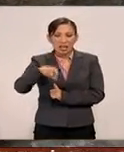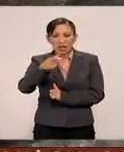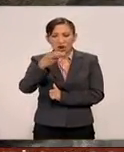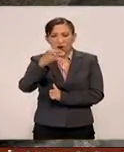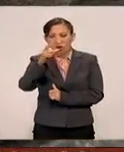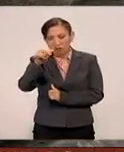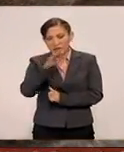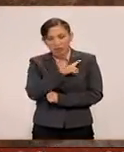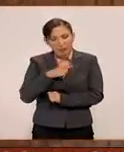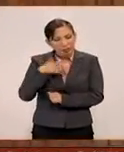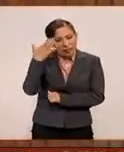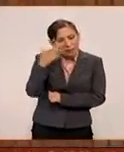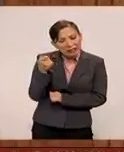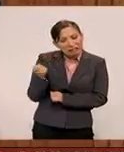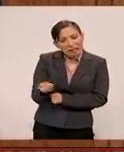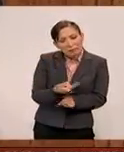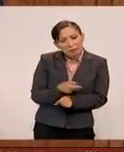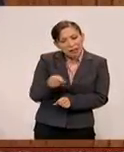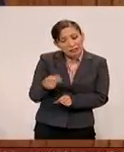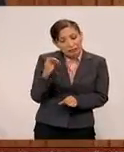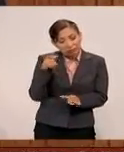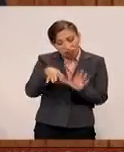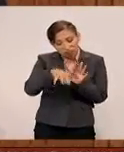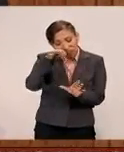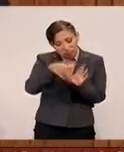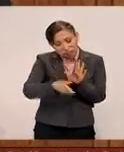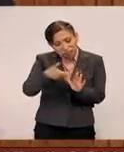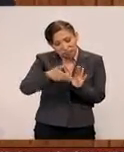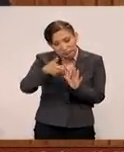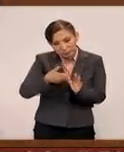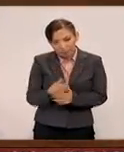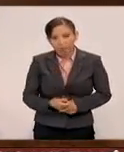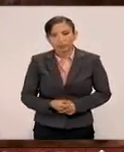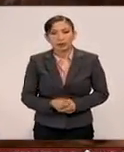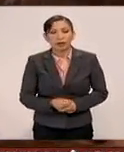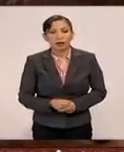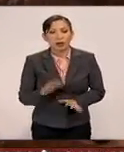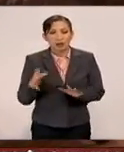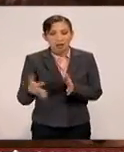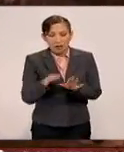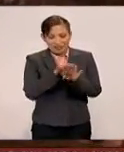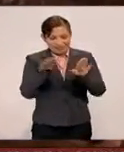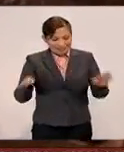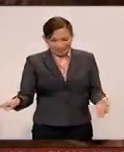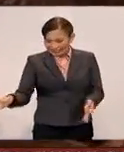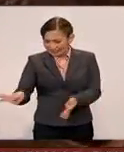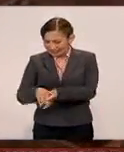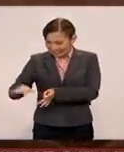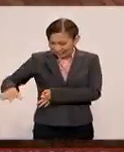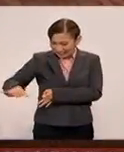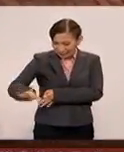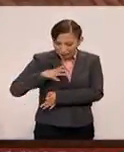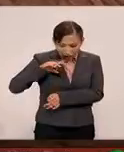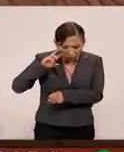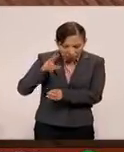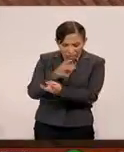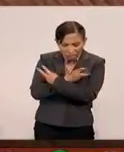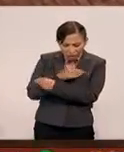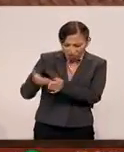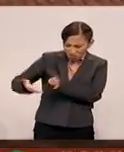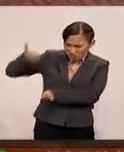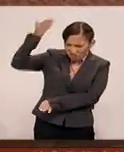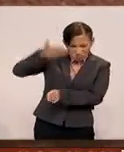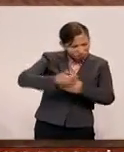hay que confirmar lo que vamos excavando y lo que vamos encontrando. Cerca de la lápida funeraria se hallaron restos de un muro